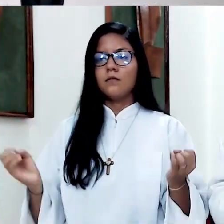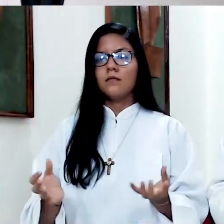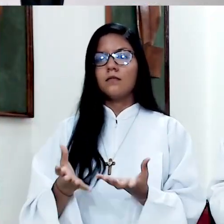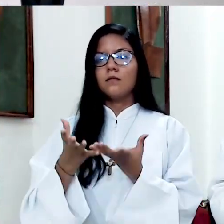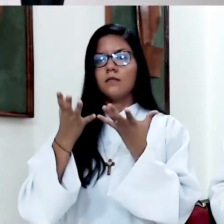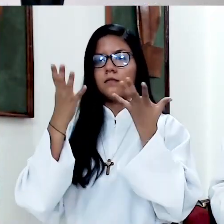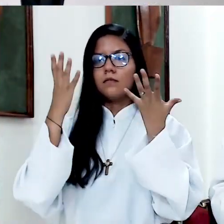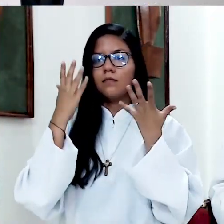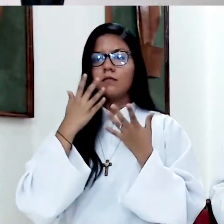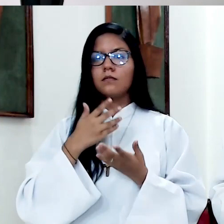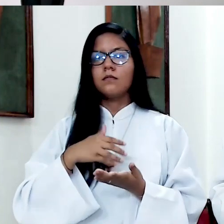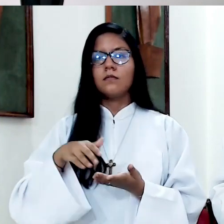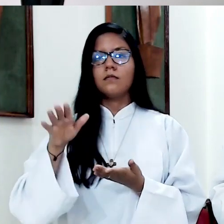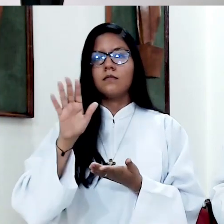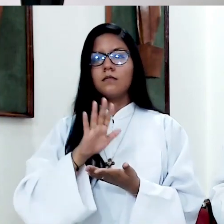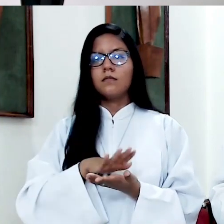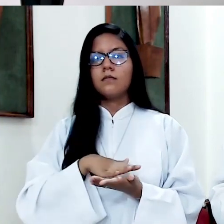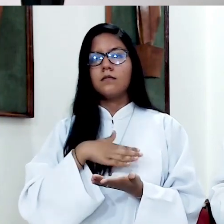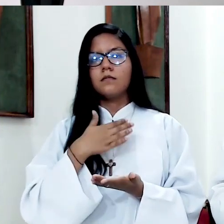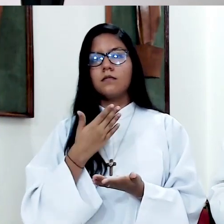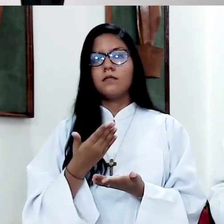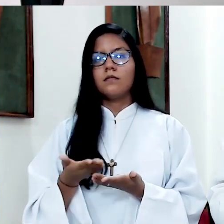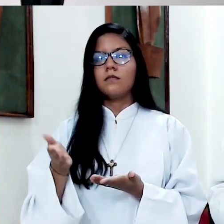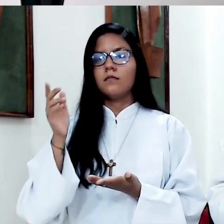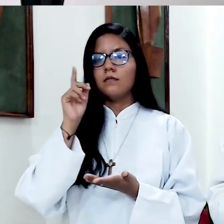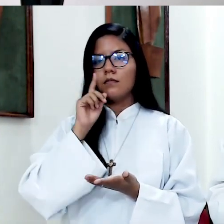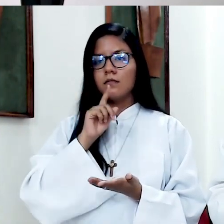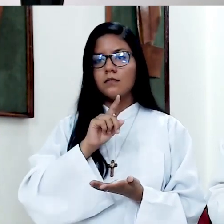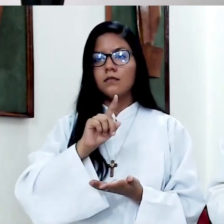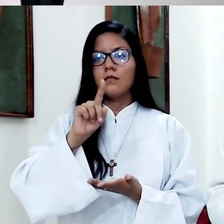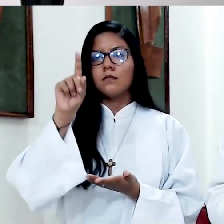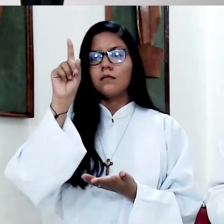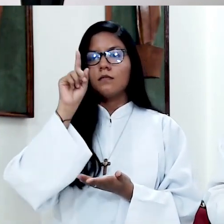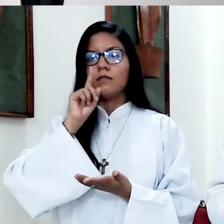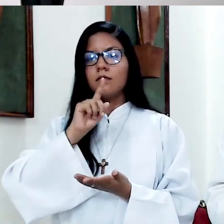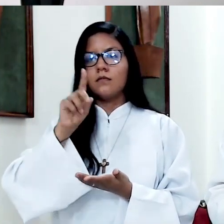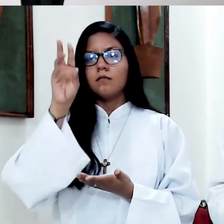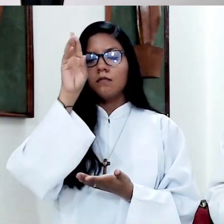Honor y gloria a ti,